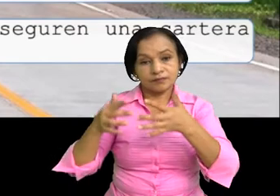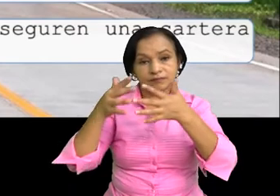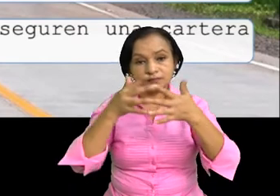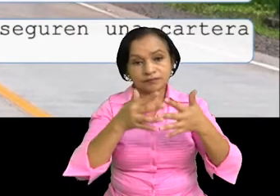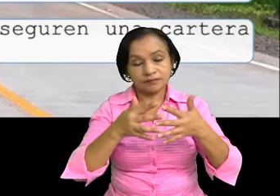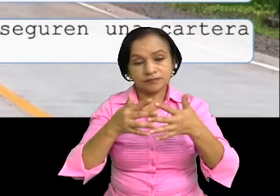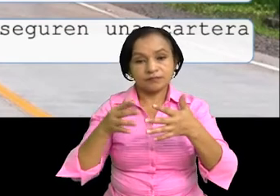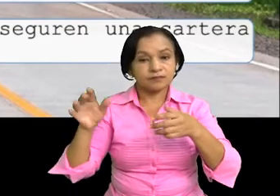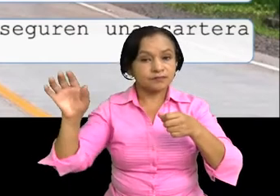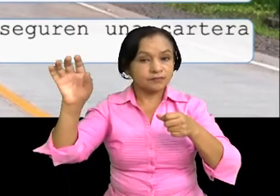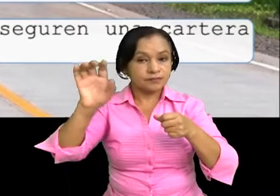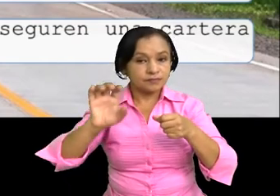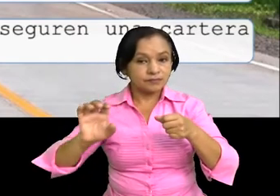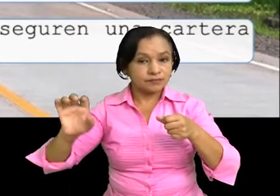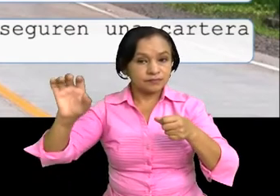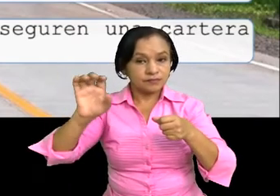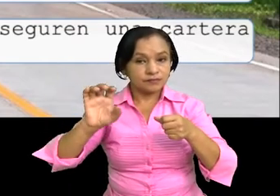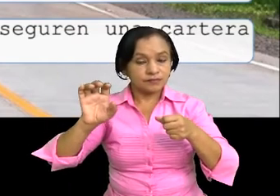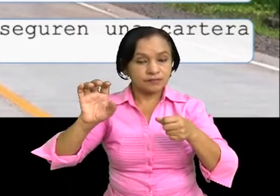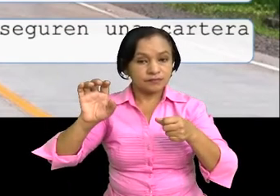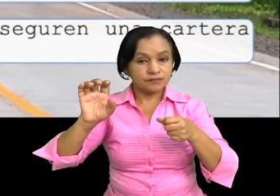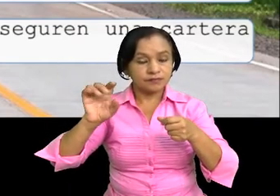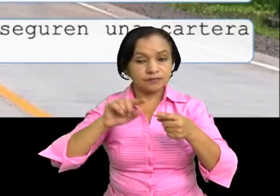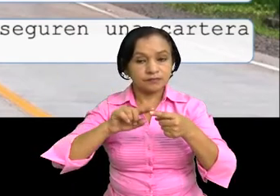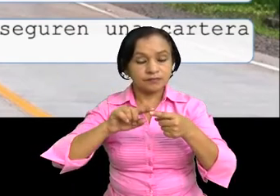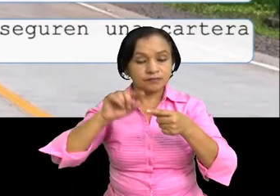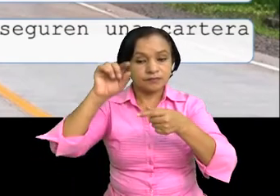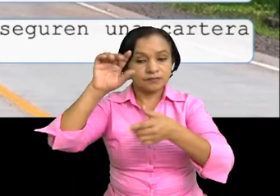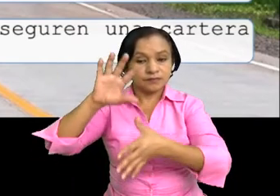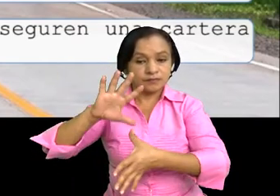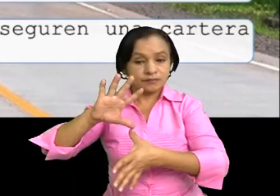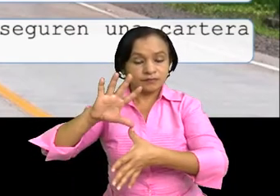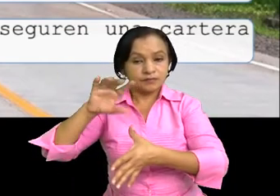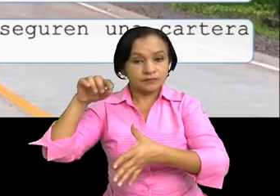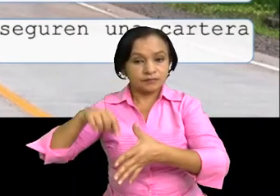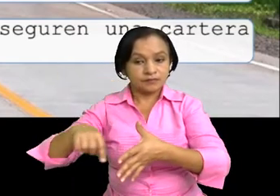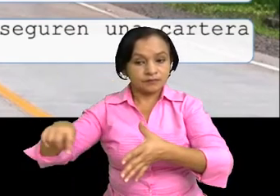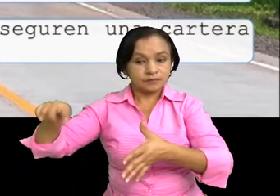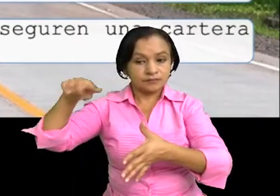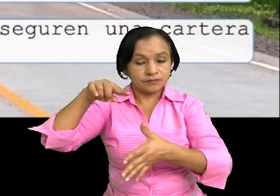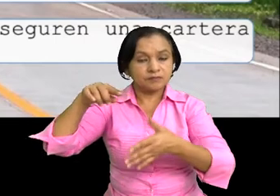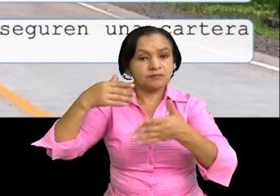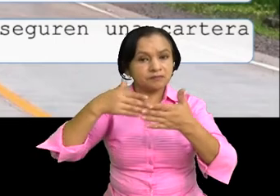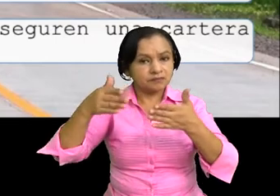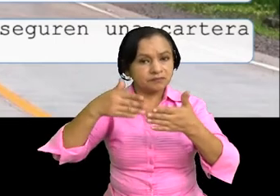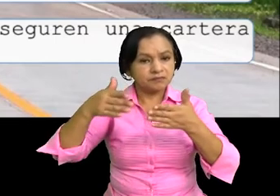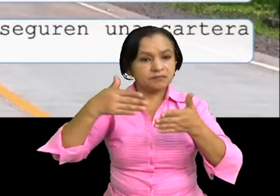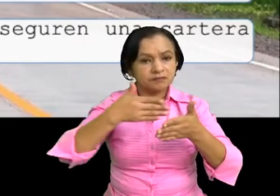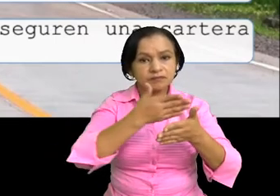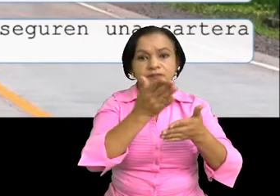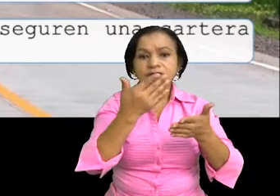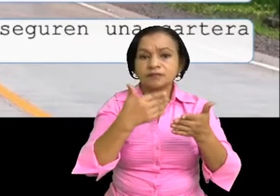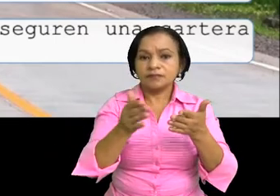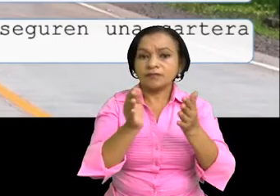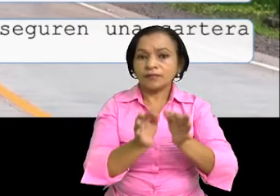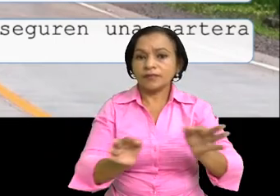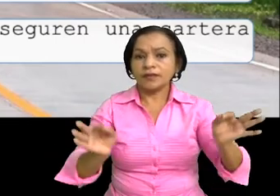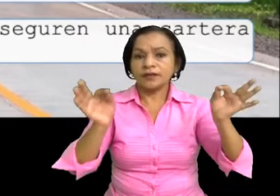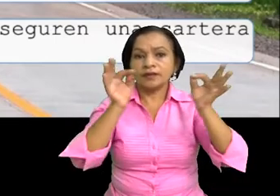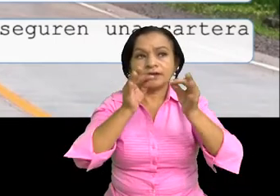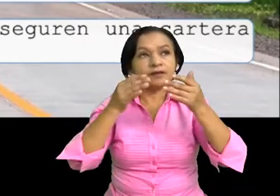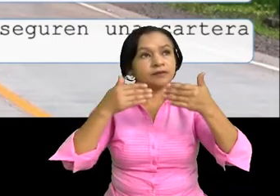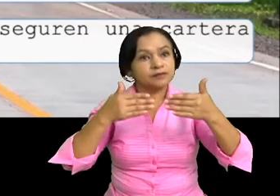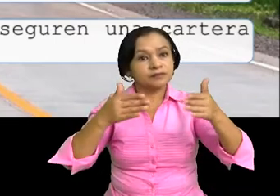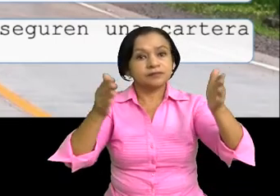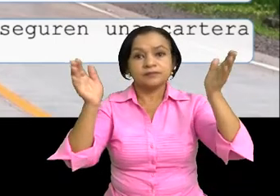y Europa y resto de Sudamérica. Esto tiene una gran importancia, claro, para la apertura de